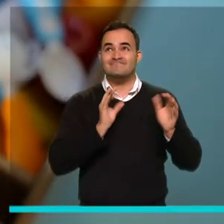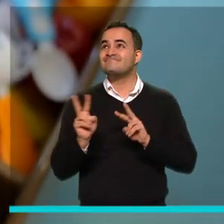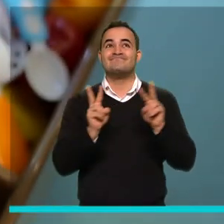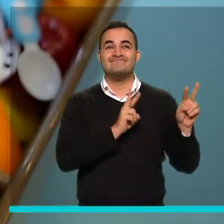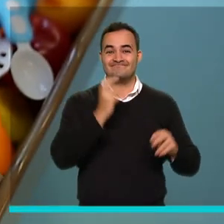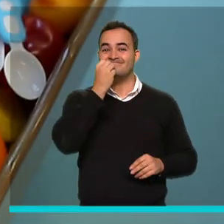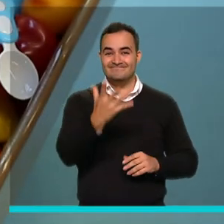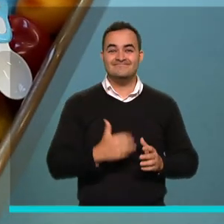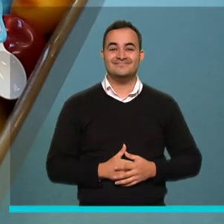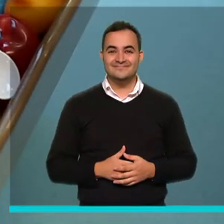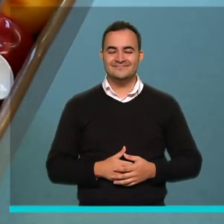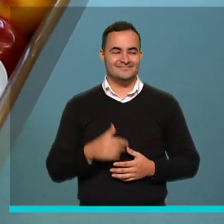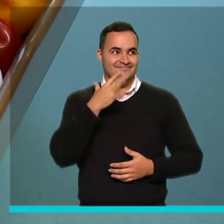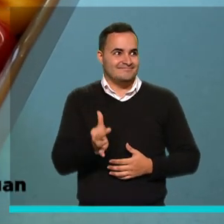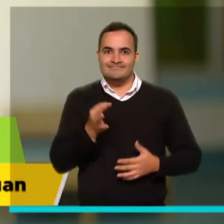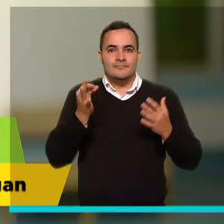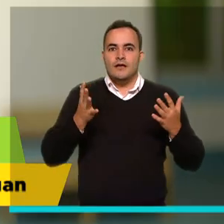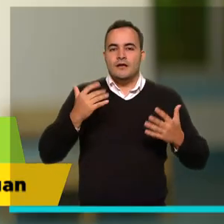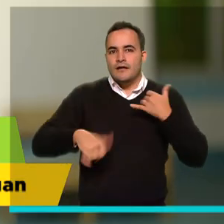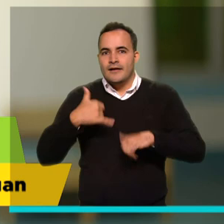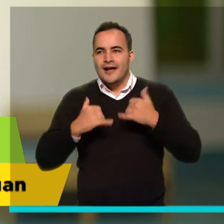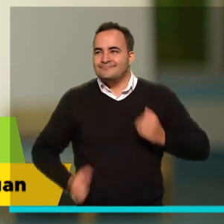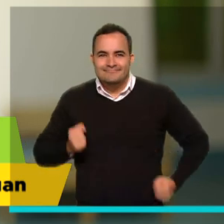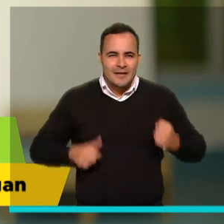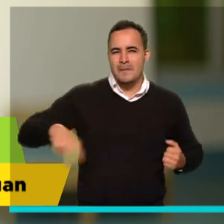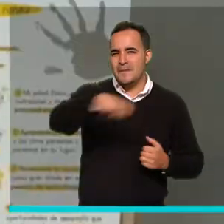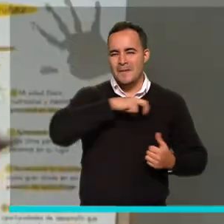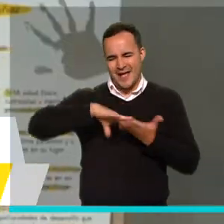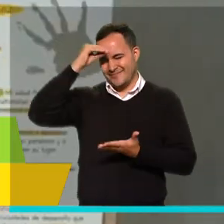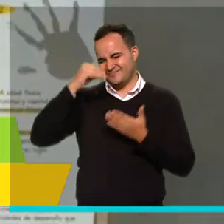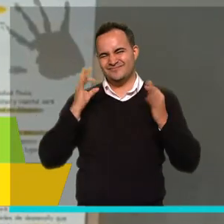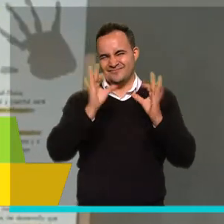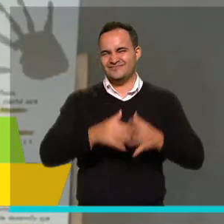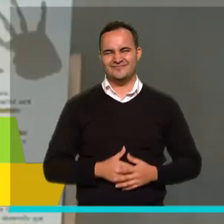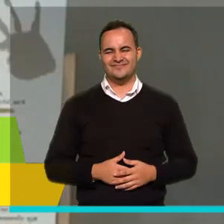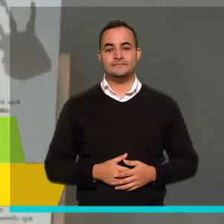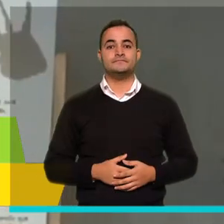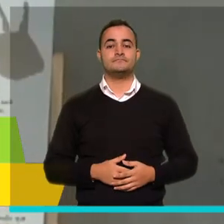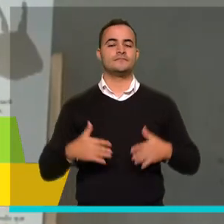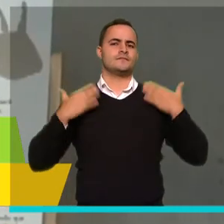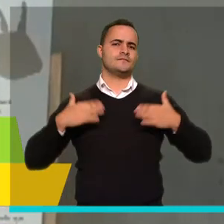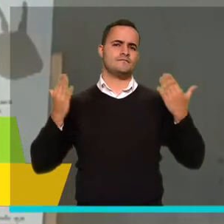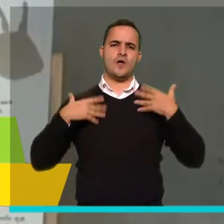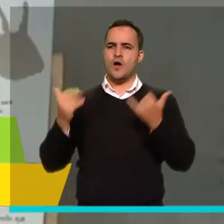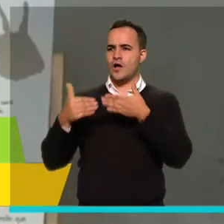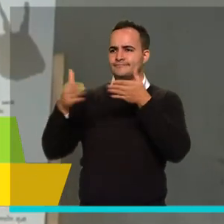linda. Jugar y correr, y voy a aprender muchas cosas. Muy feliz de inaugurar este centro, de